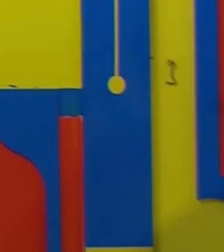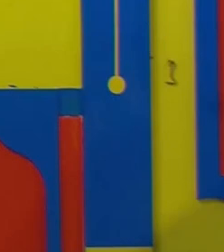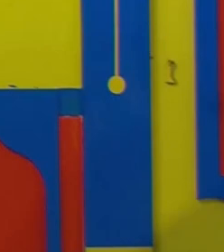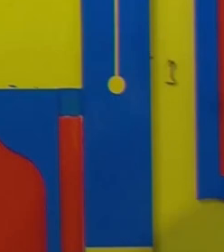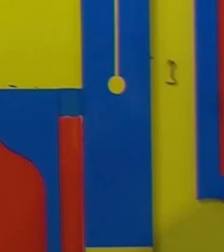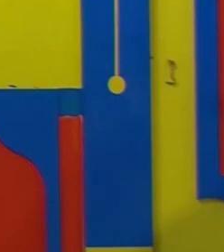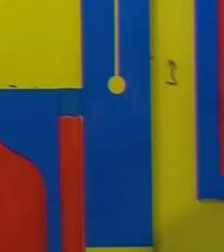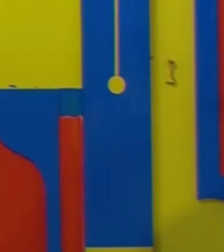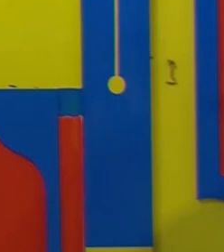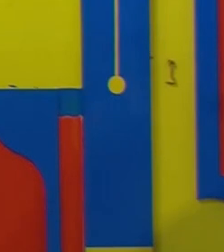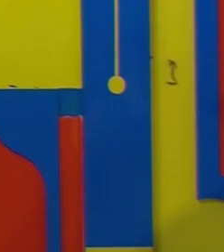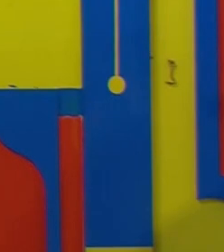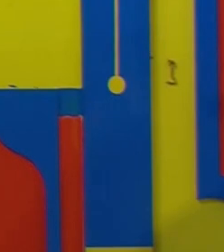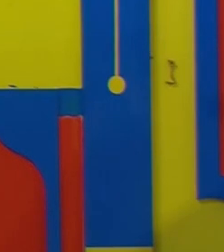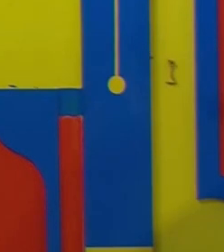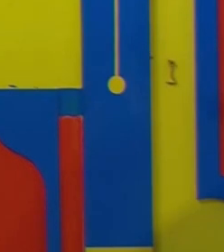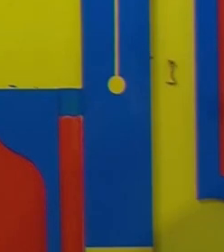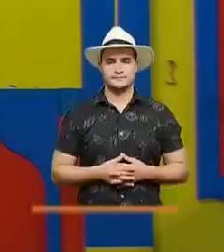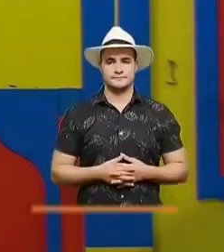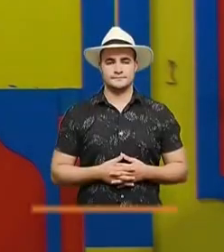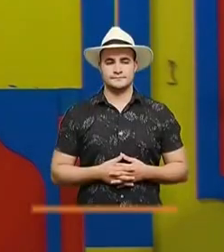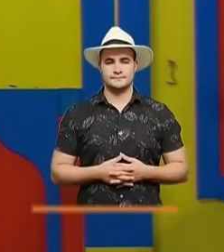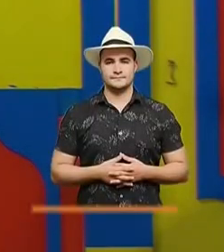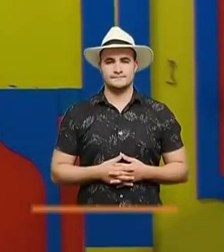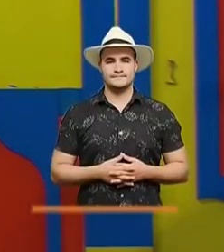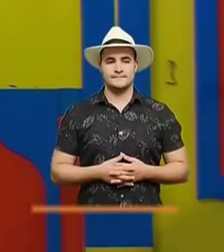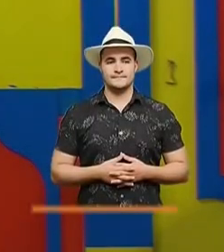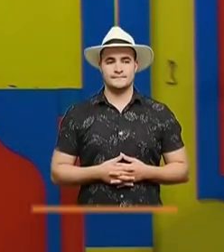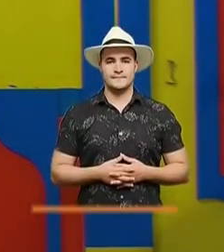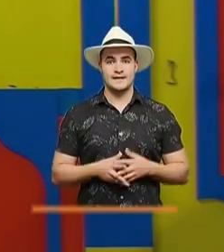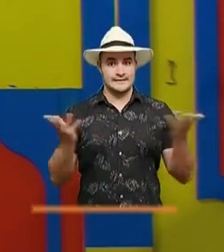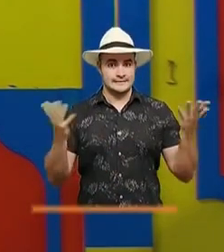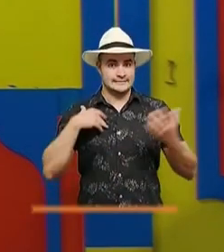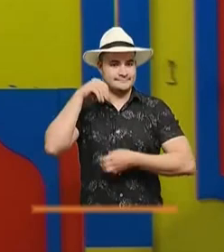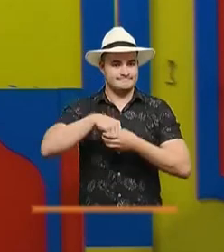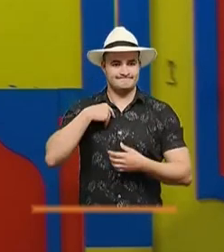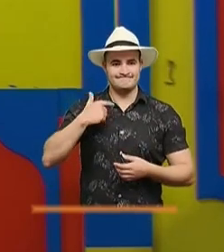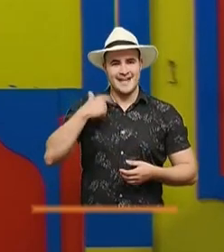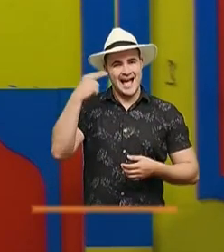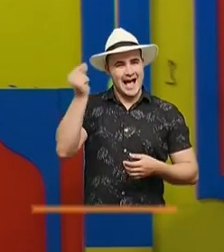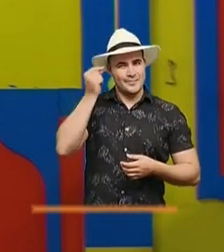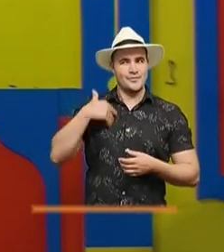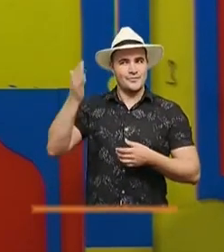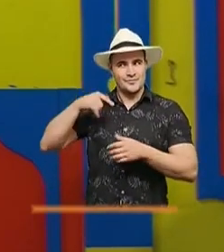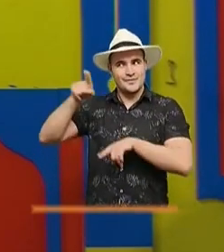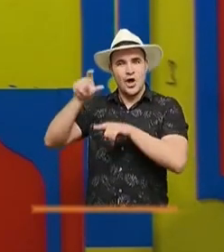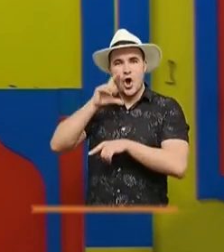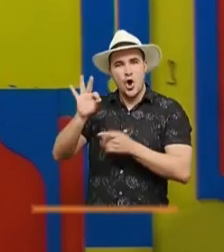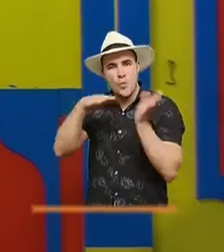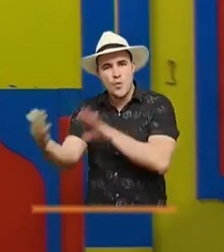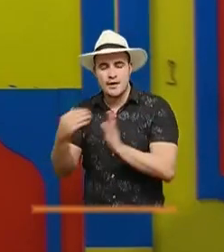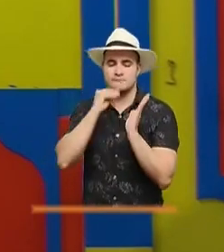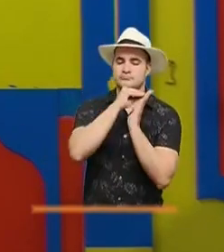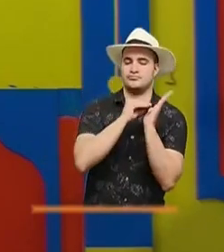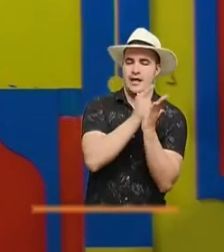Troveros. Dentro de la exposición artesanal Antioquia es así, parte de sus memorias quedaron plasmadas en el libro La